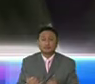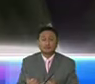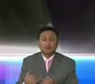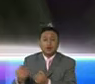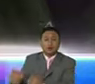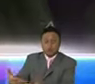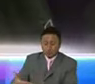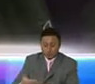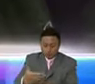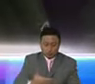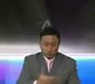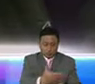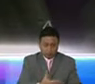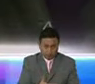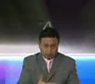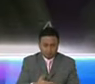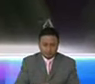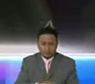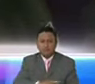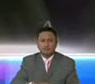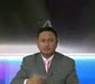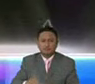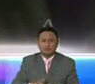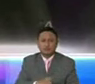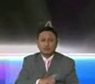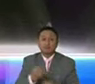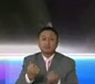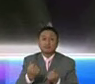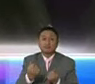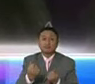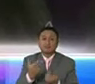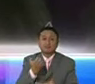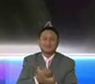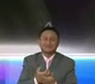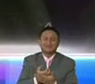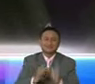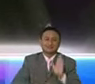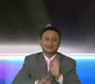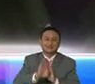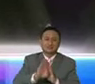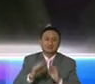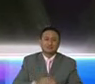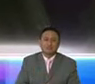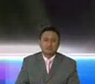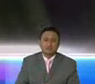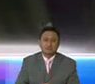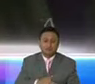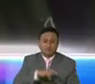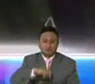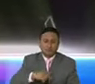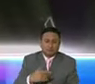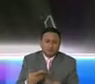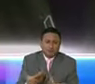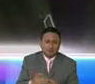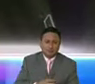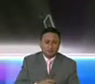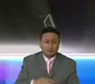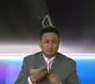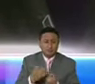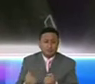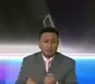presentado, existe una evidente recuperación económica. Nosotros trataremos de